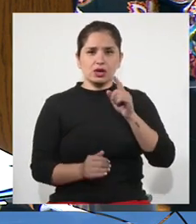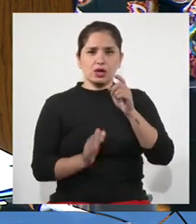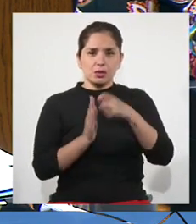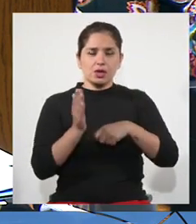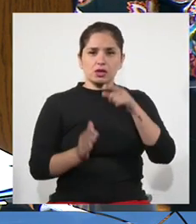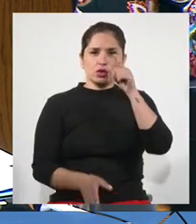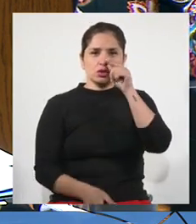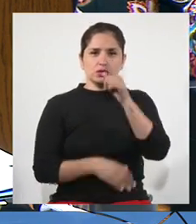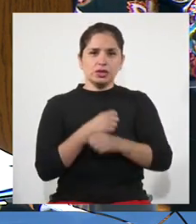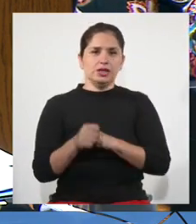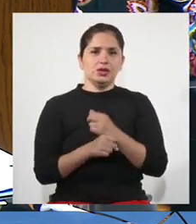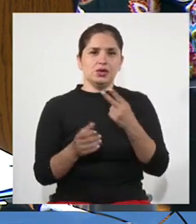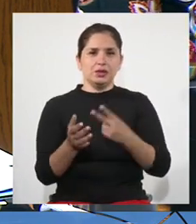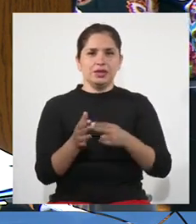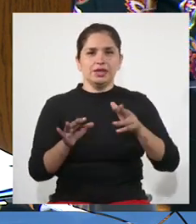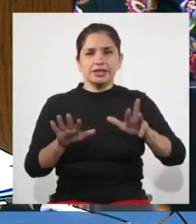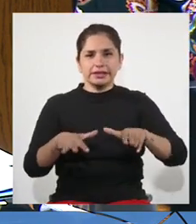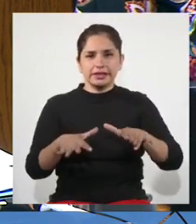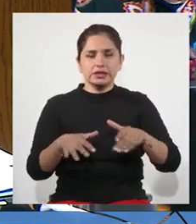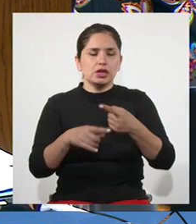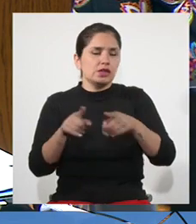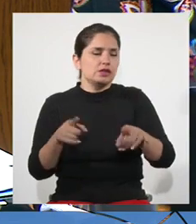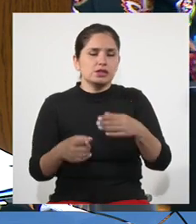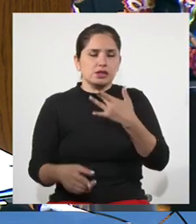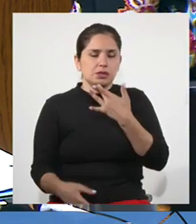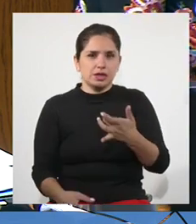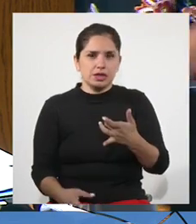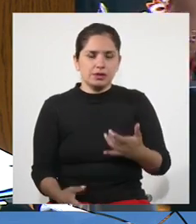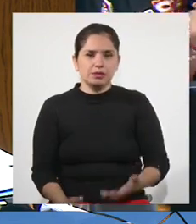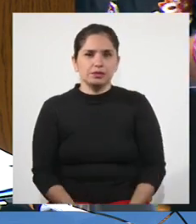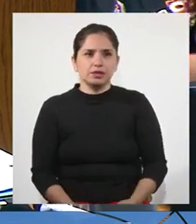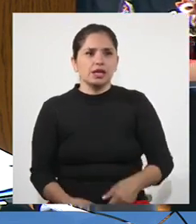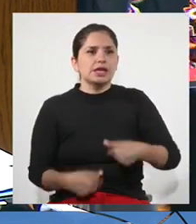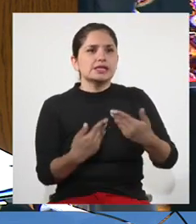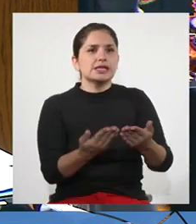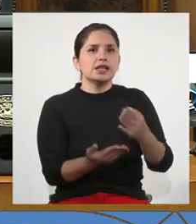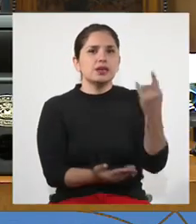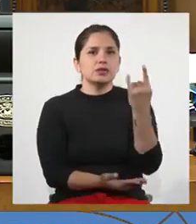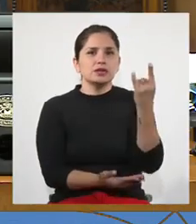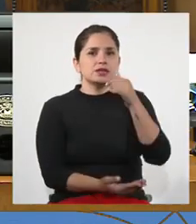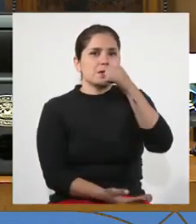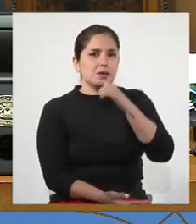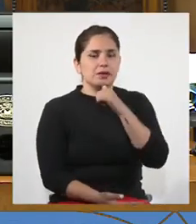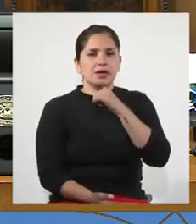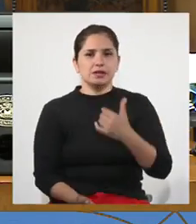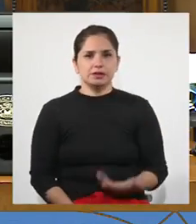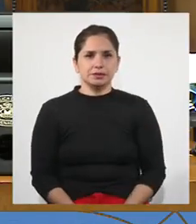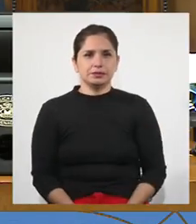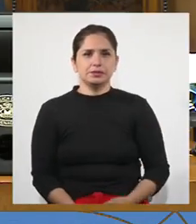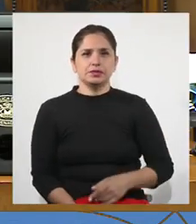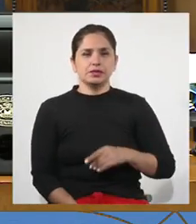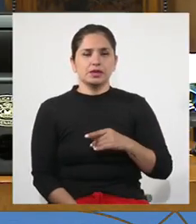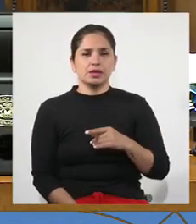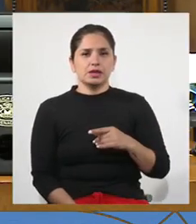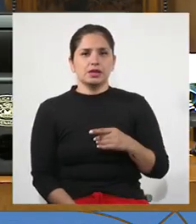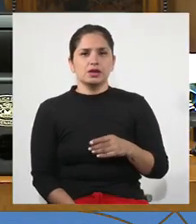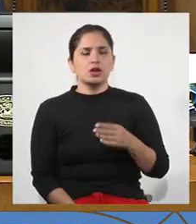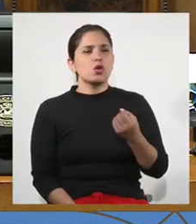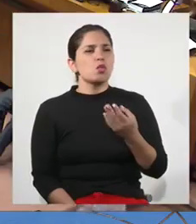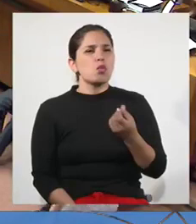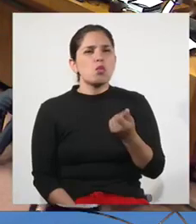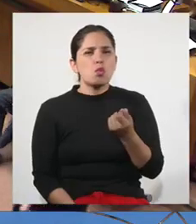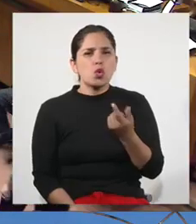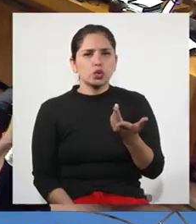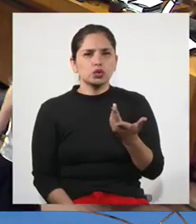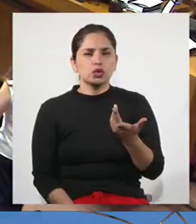2019. ¿Por qué esa diferencia y por qué eso le da un monte a universidades privadas? El Ejecutivo. Montos. Gracias,